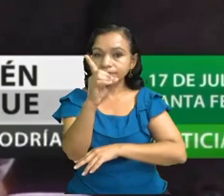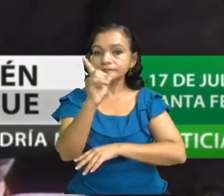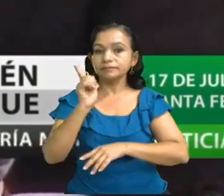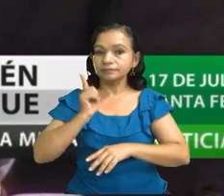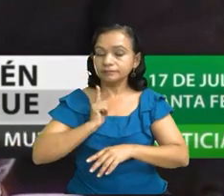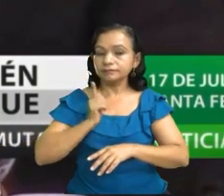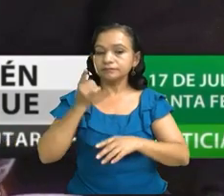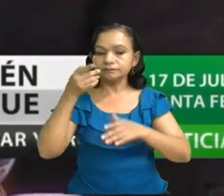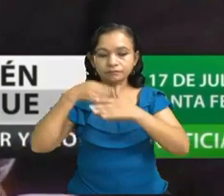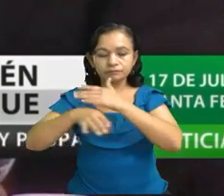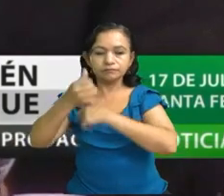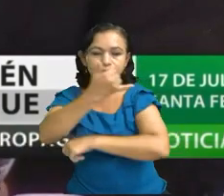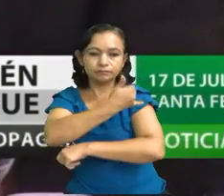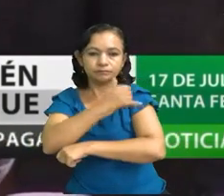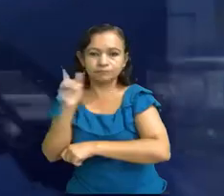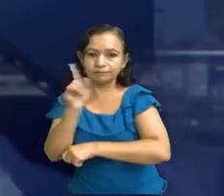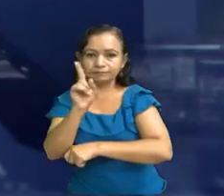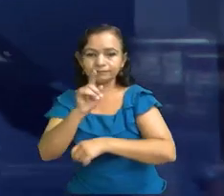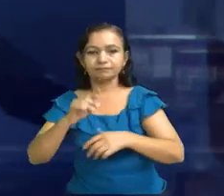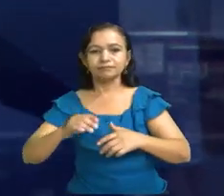tengan que internarlo.